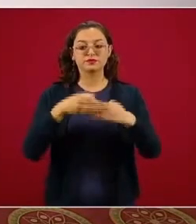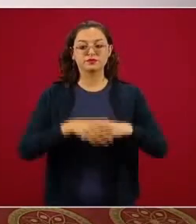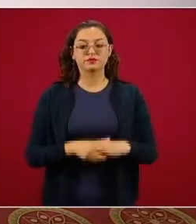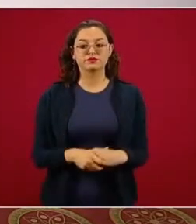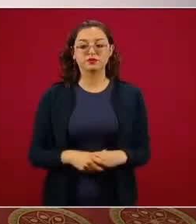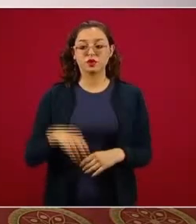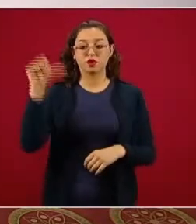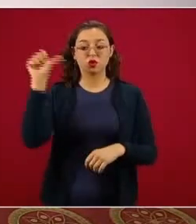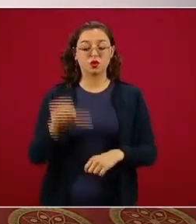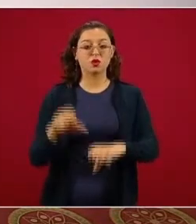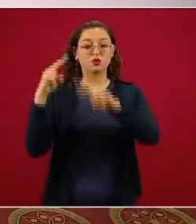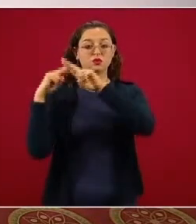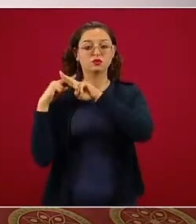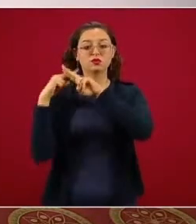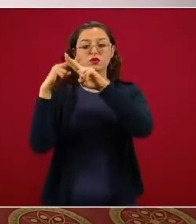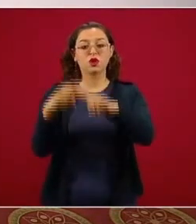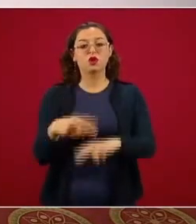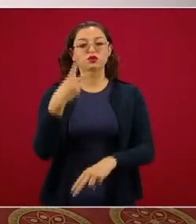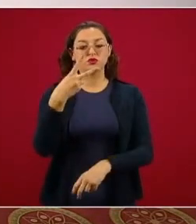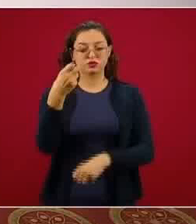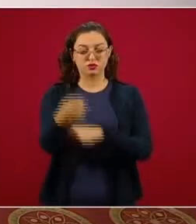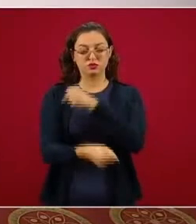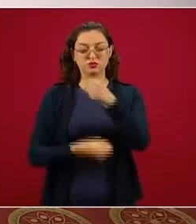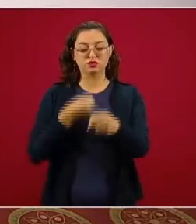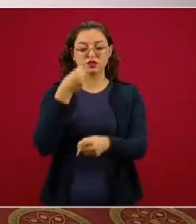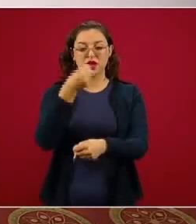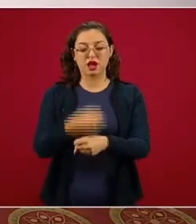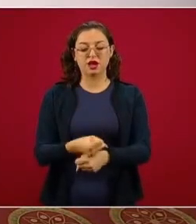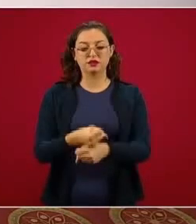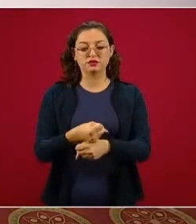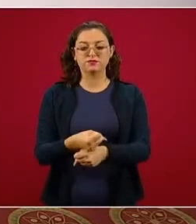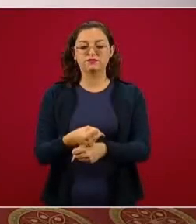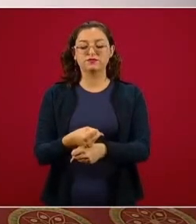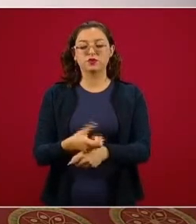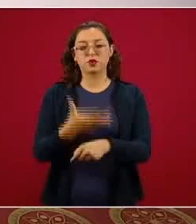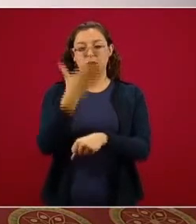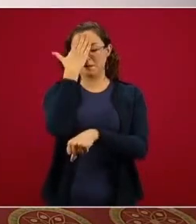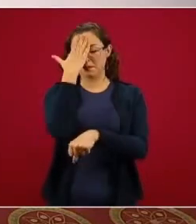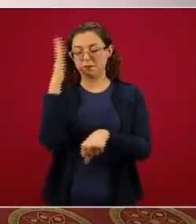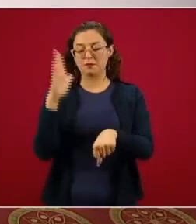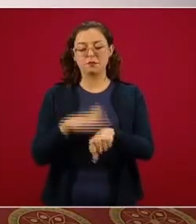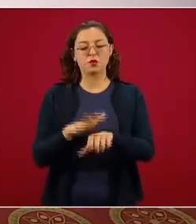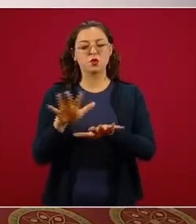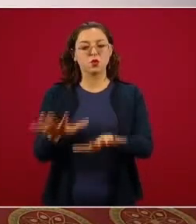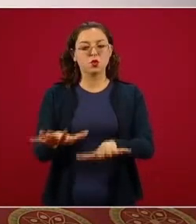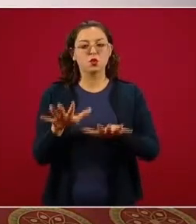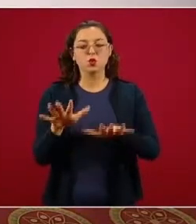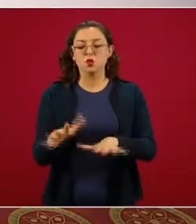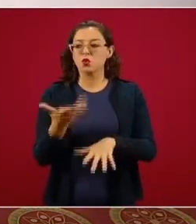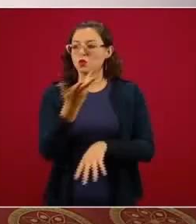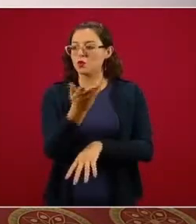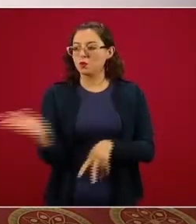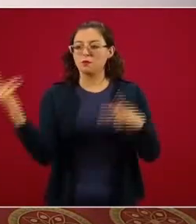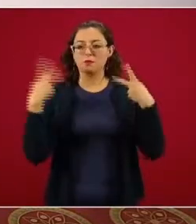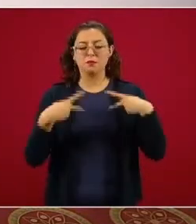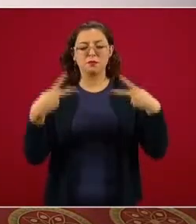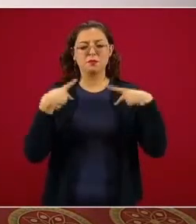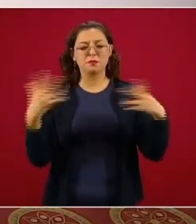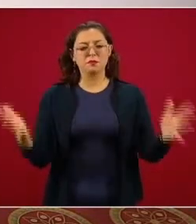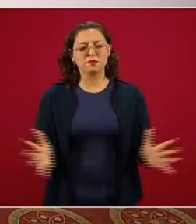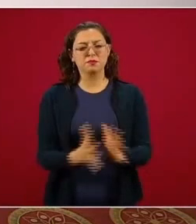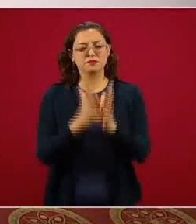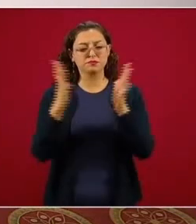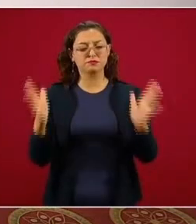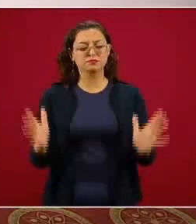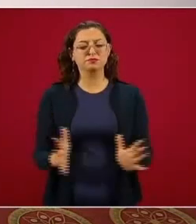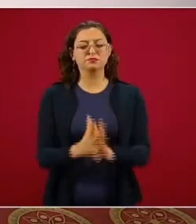hoy se cumplen 2 años de la memorable jornada cívica que nos